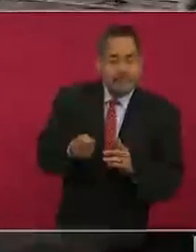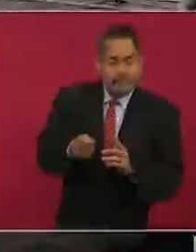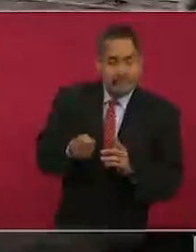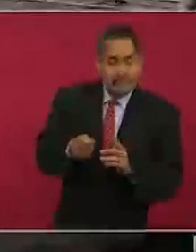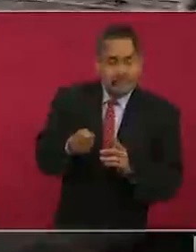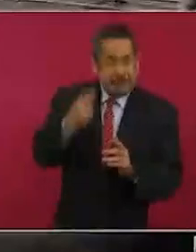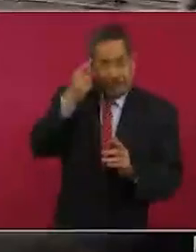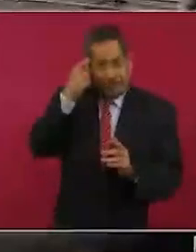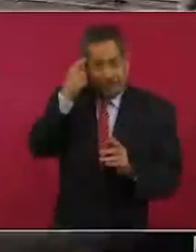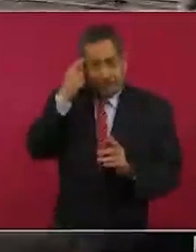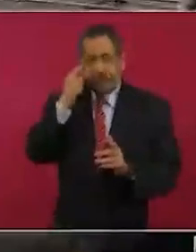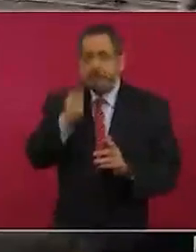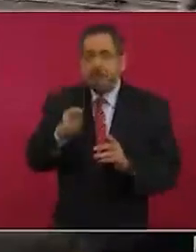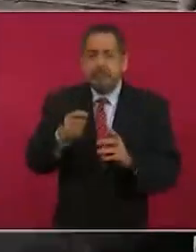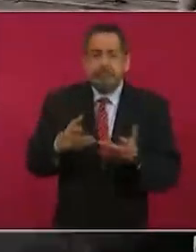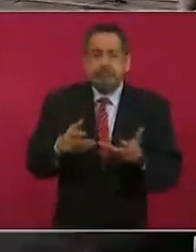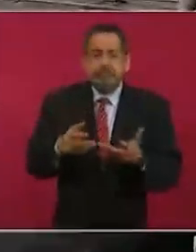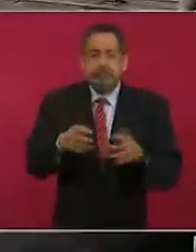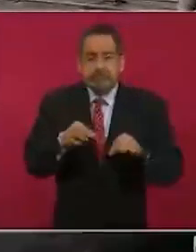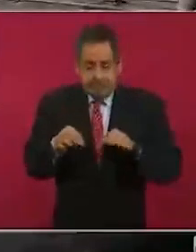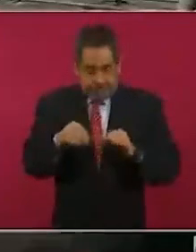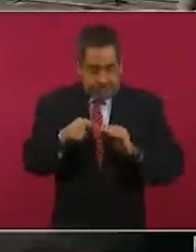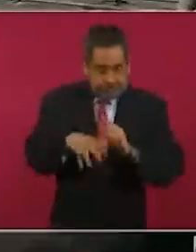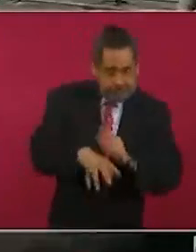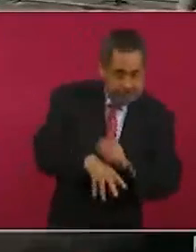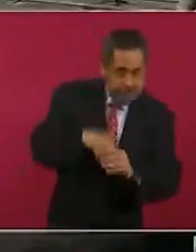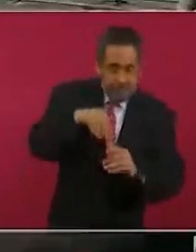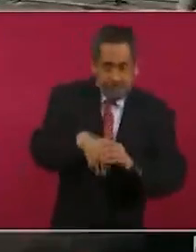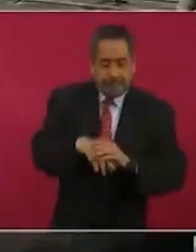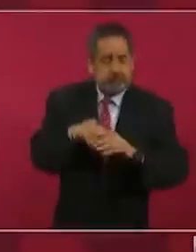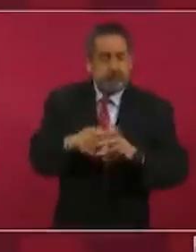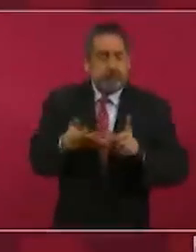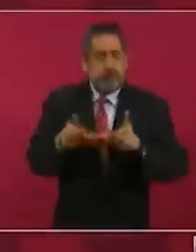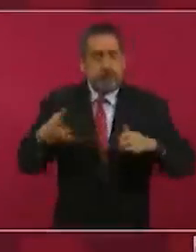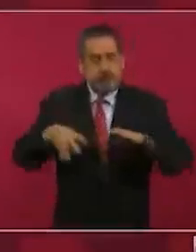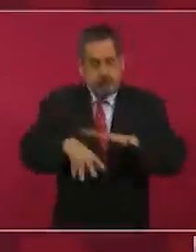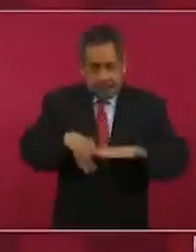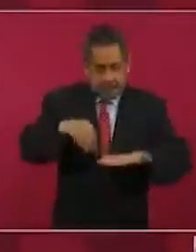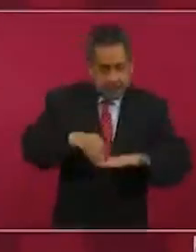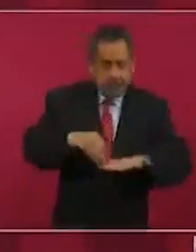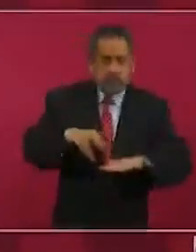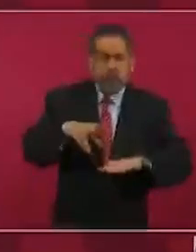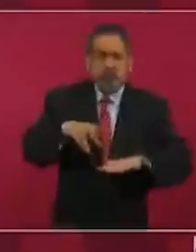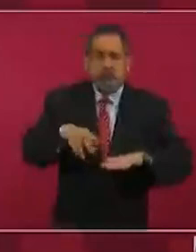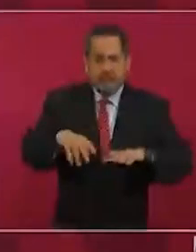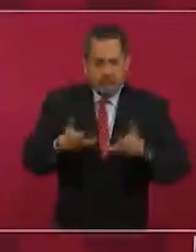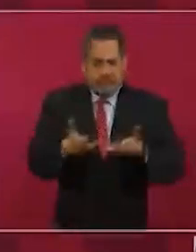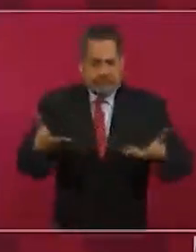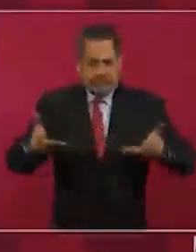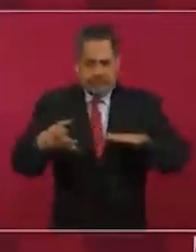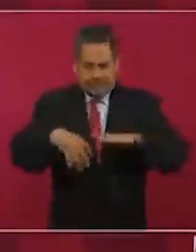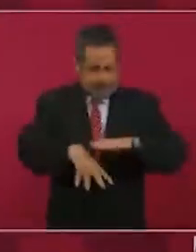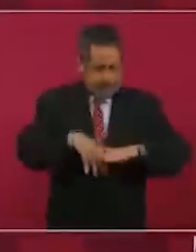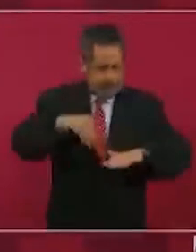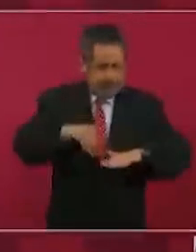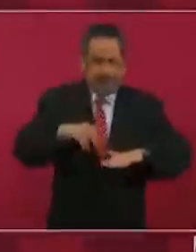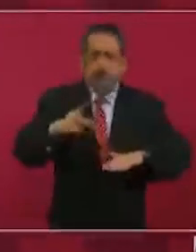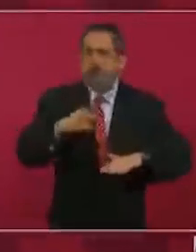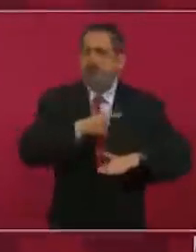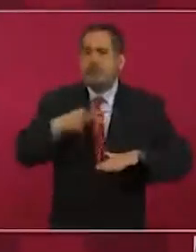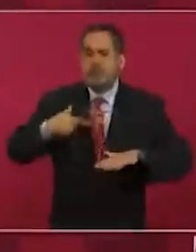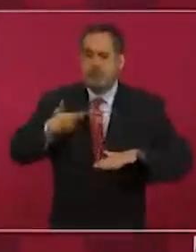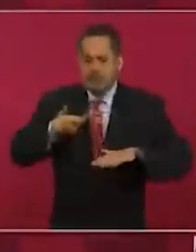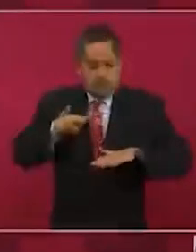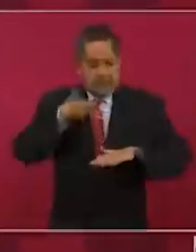eso, es una actividad extractiva, no se le paga renta a la naturaleza, por eso